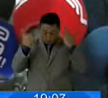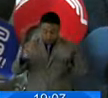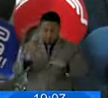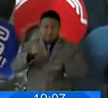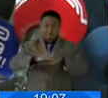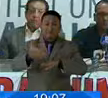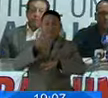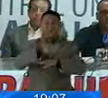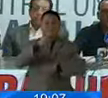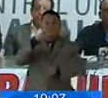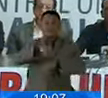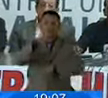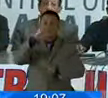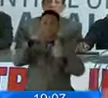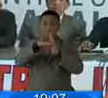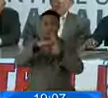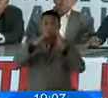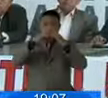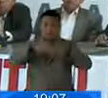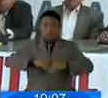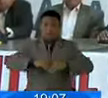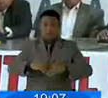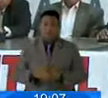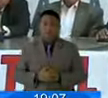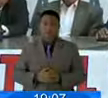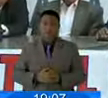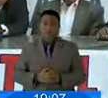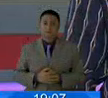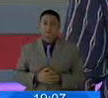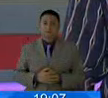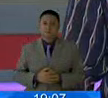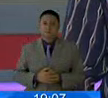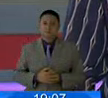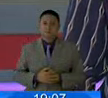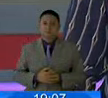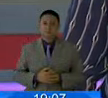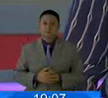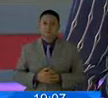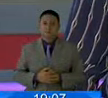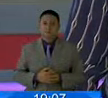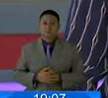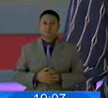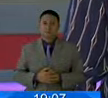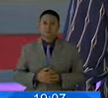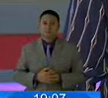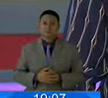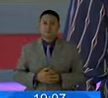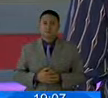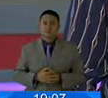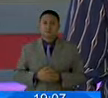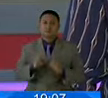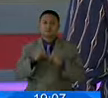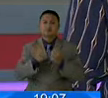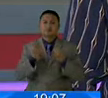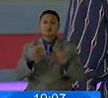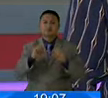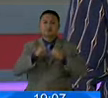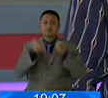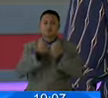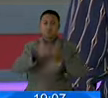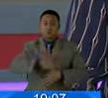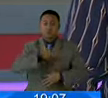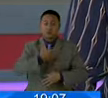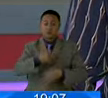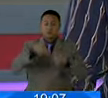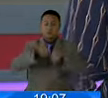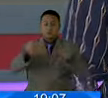feriado bancario. Informó Héctor Romero. Organizaciones de la sociedad civil oficializaron la invitación para que